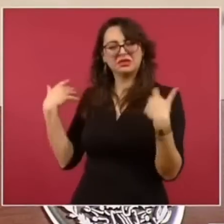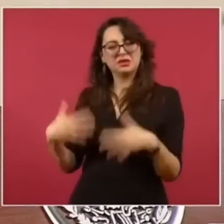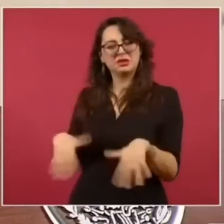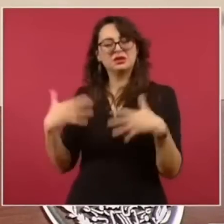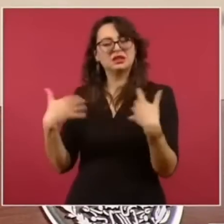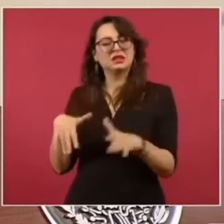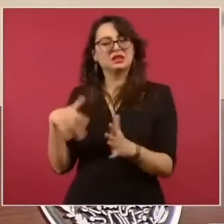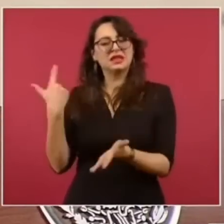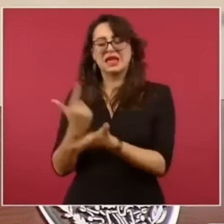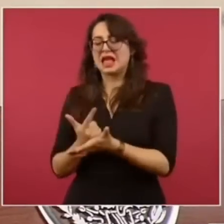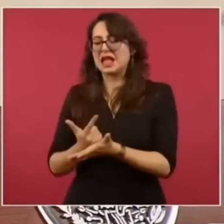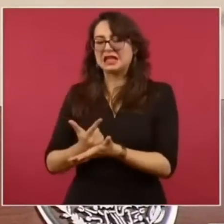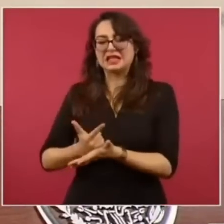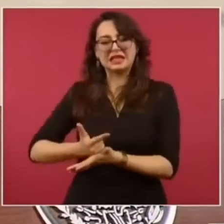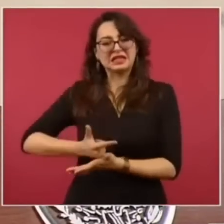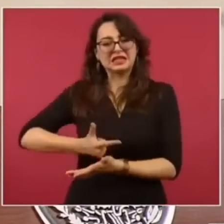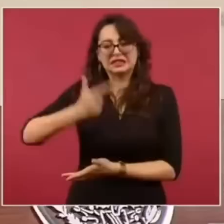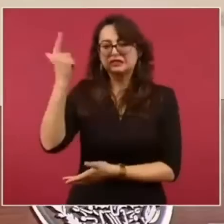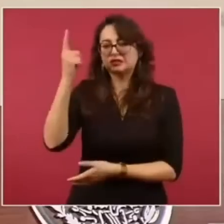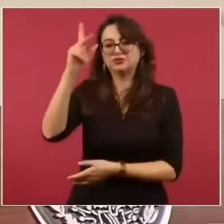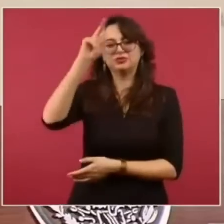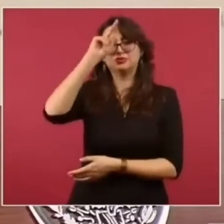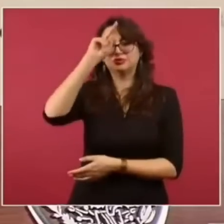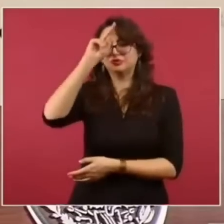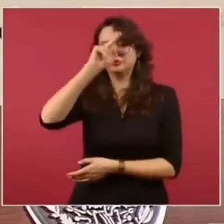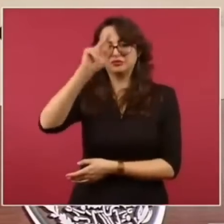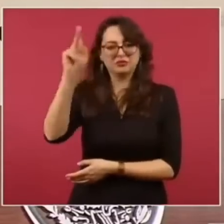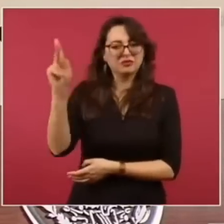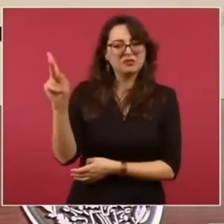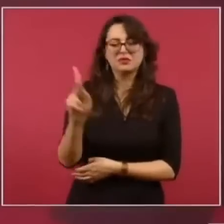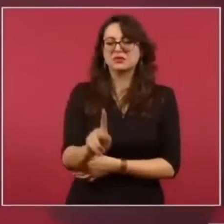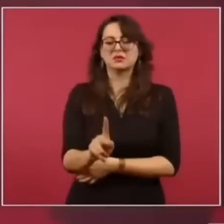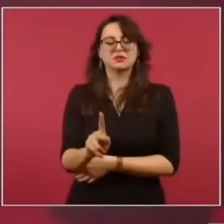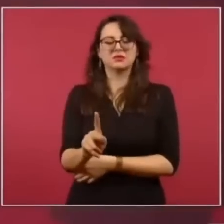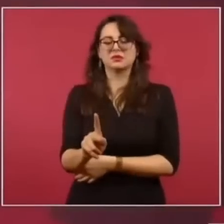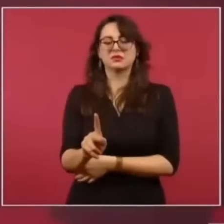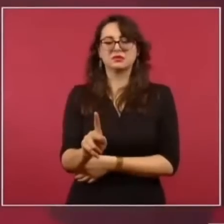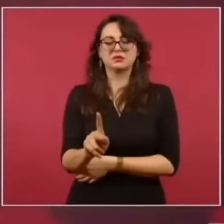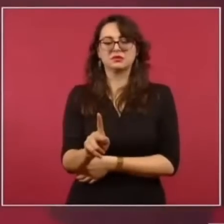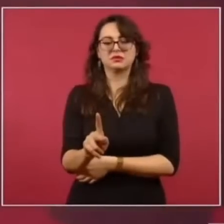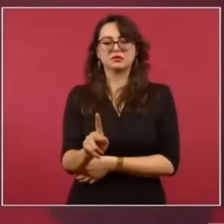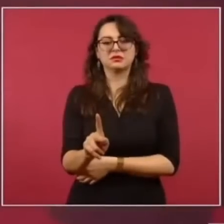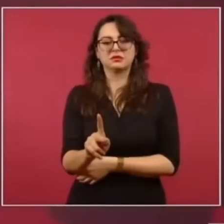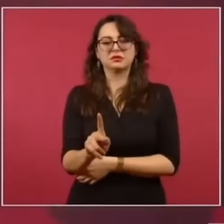Era más que una crisis, una decadencia.